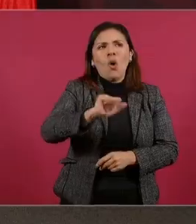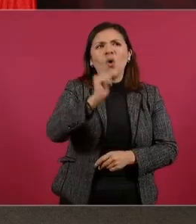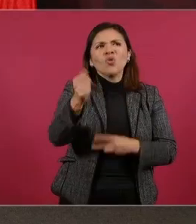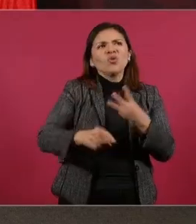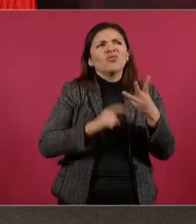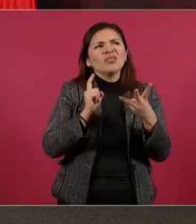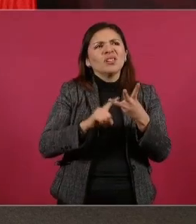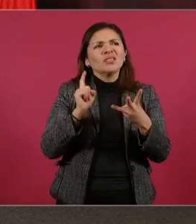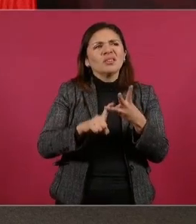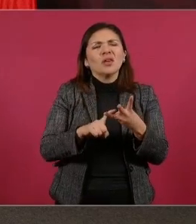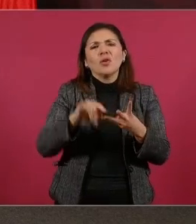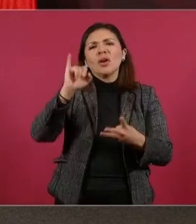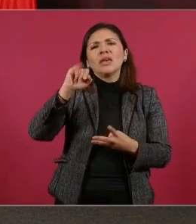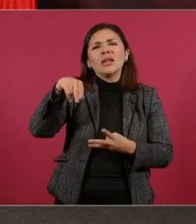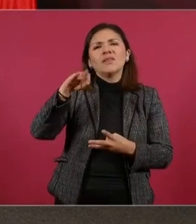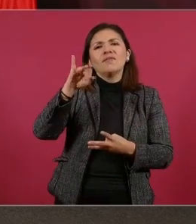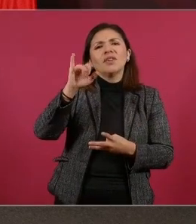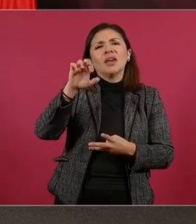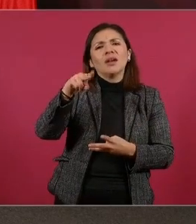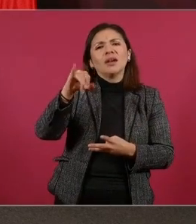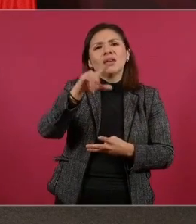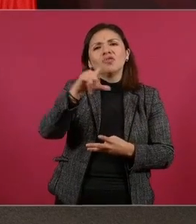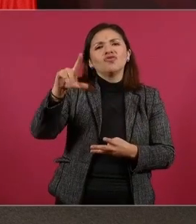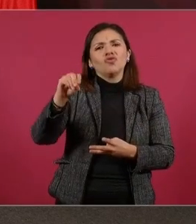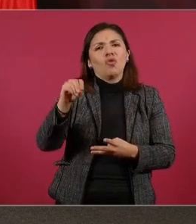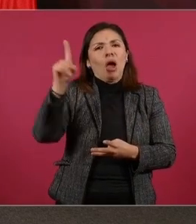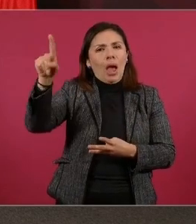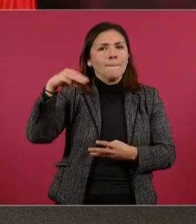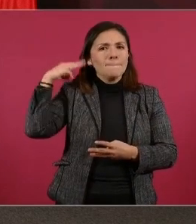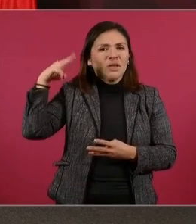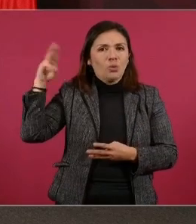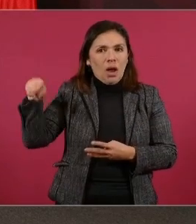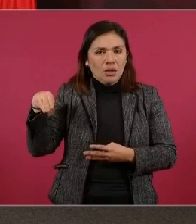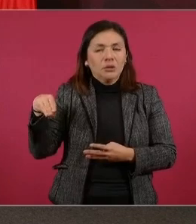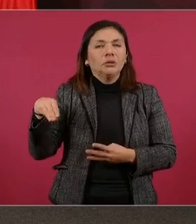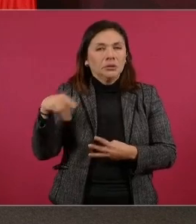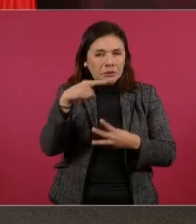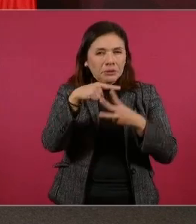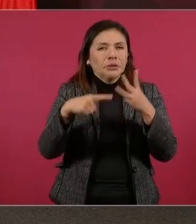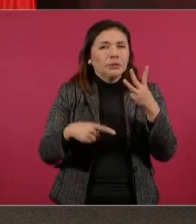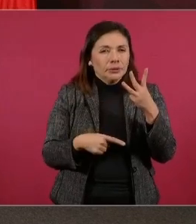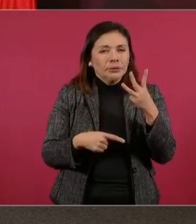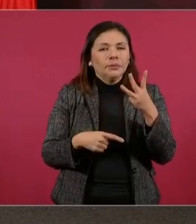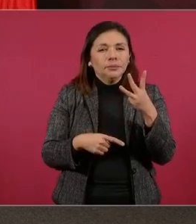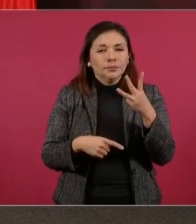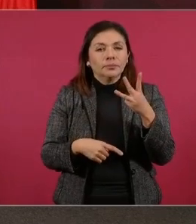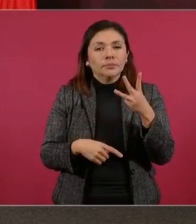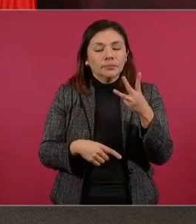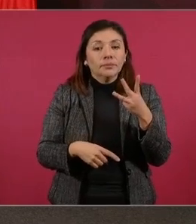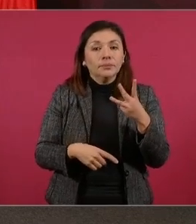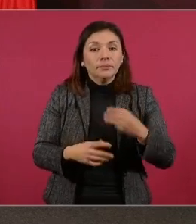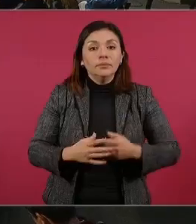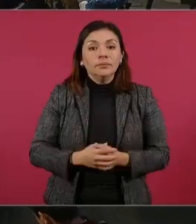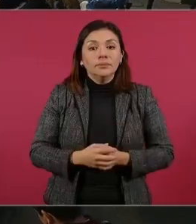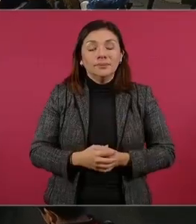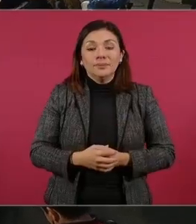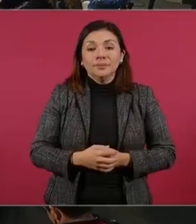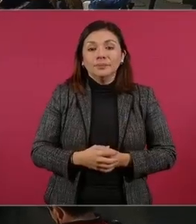el Infiernillo en Michoacán pero